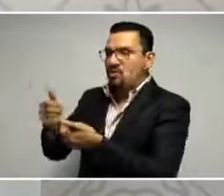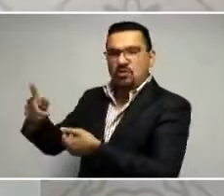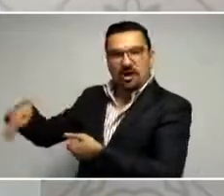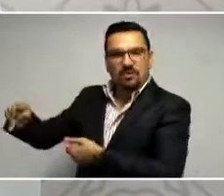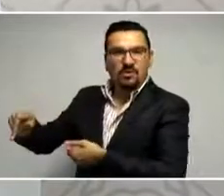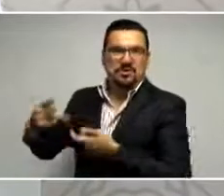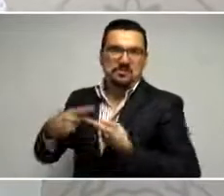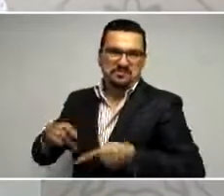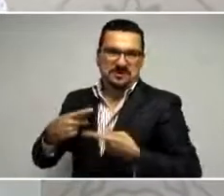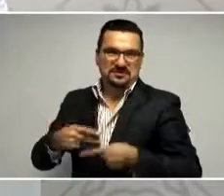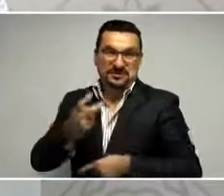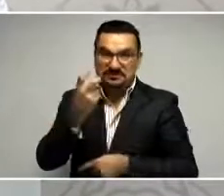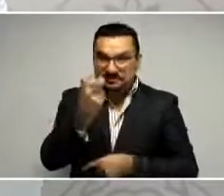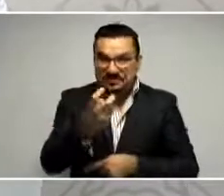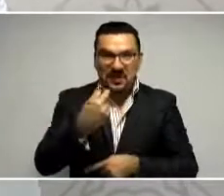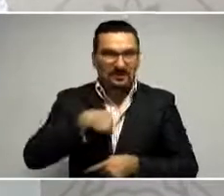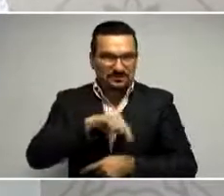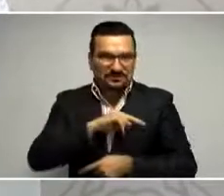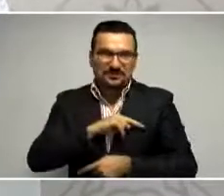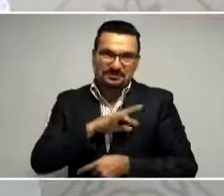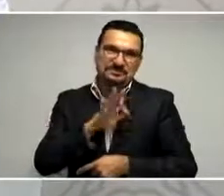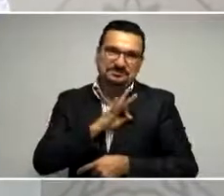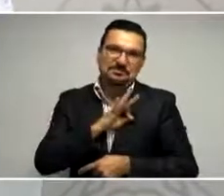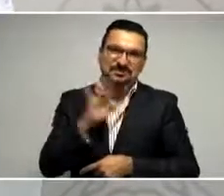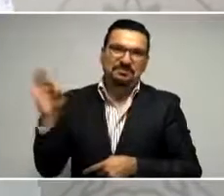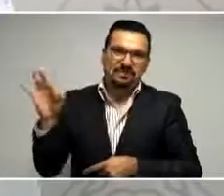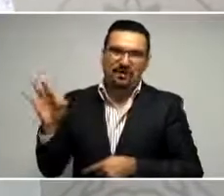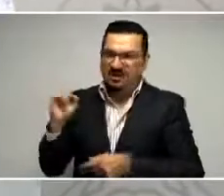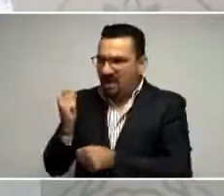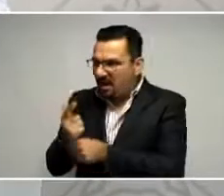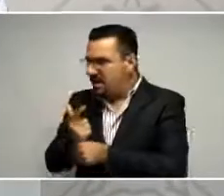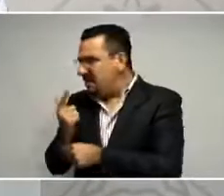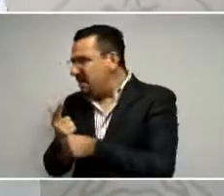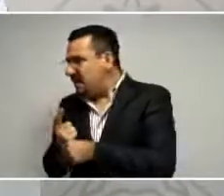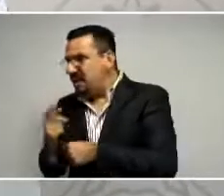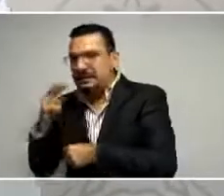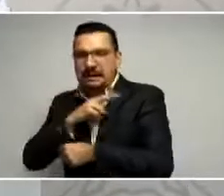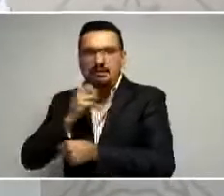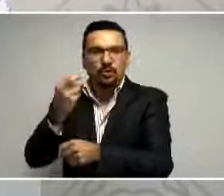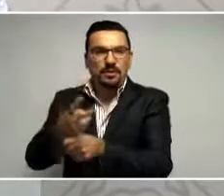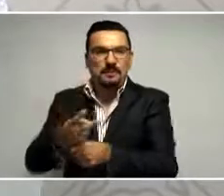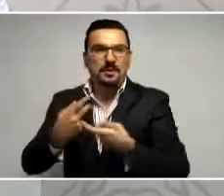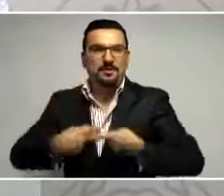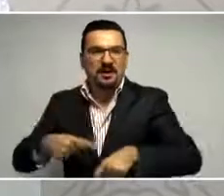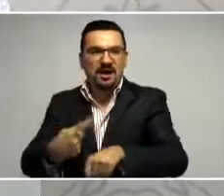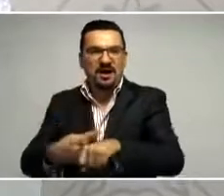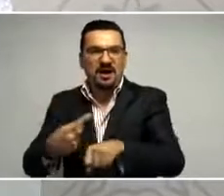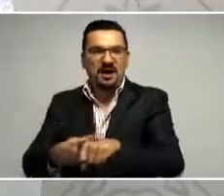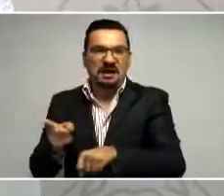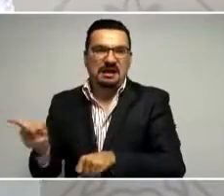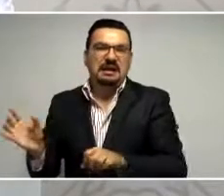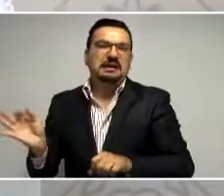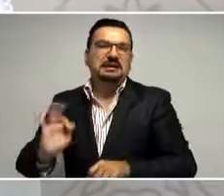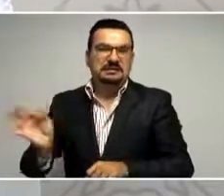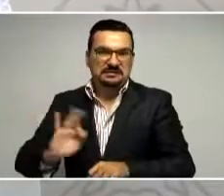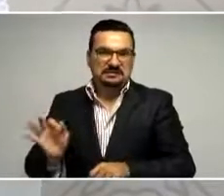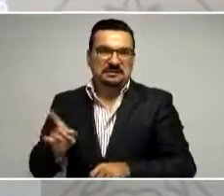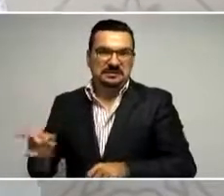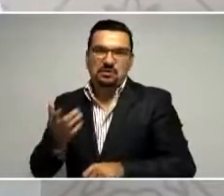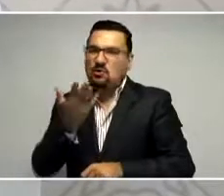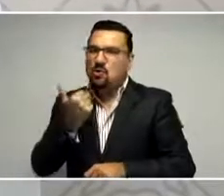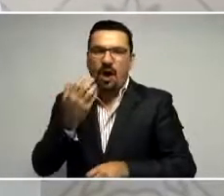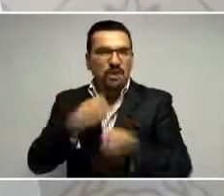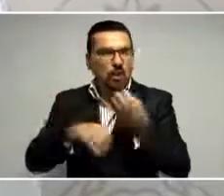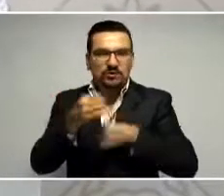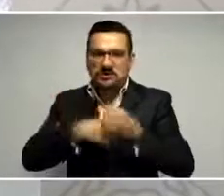vez nos va a permitir detectar a tiempo a los pacientes con bajos